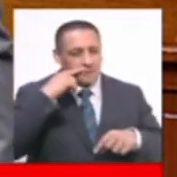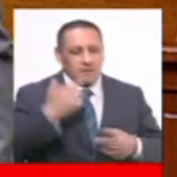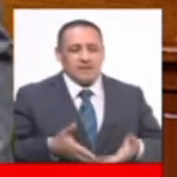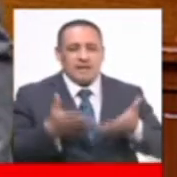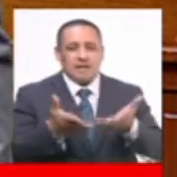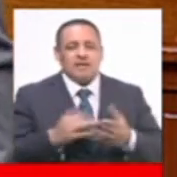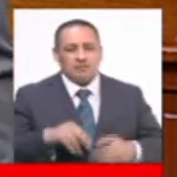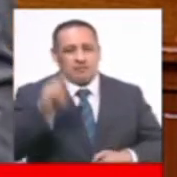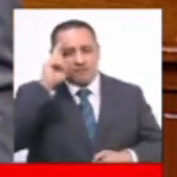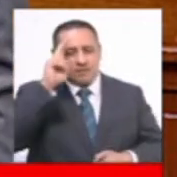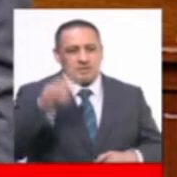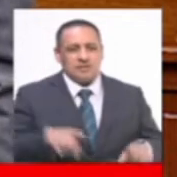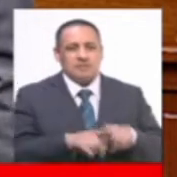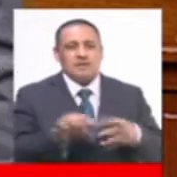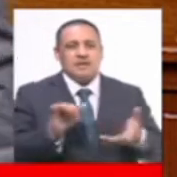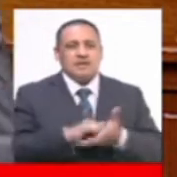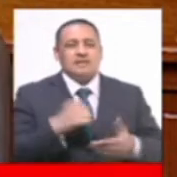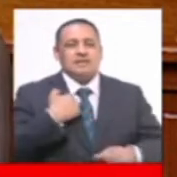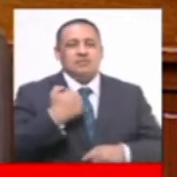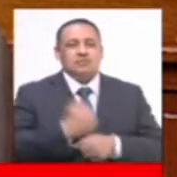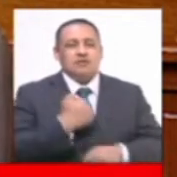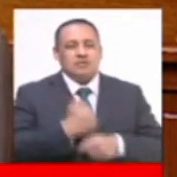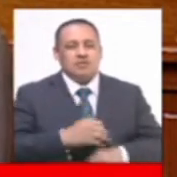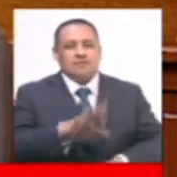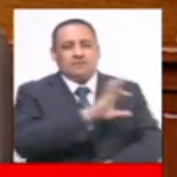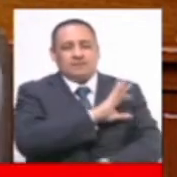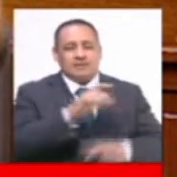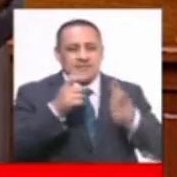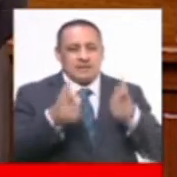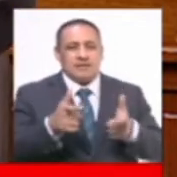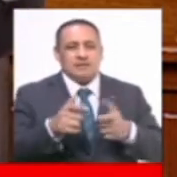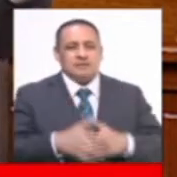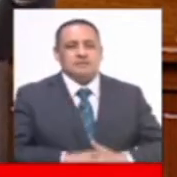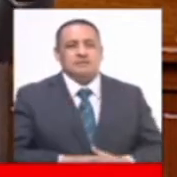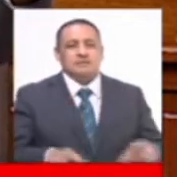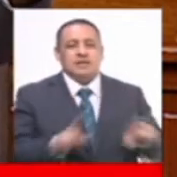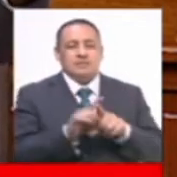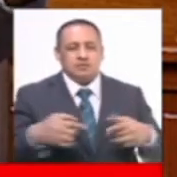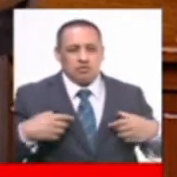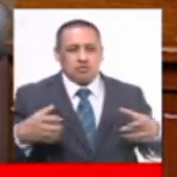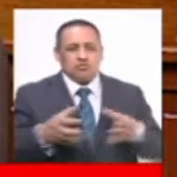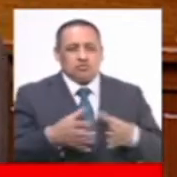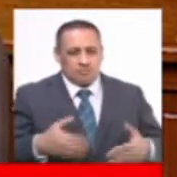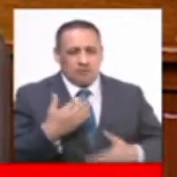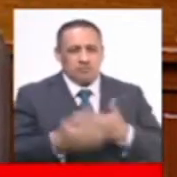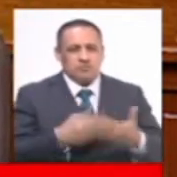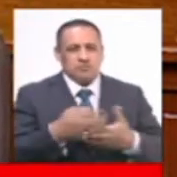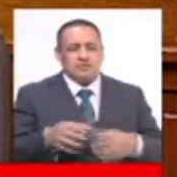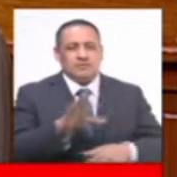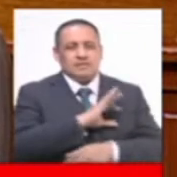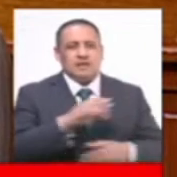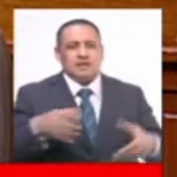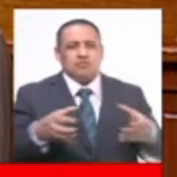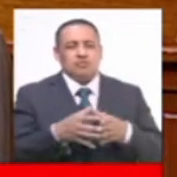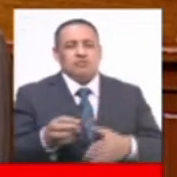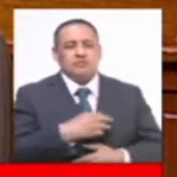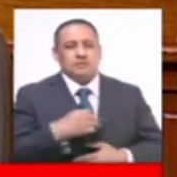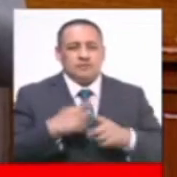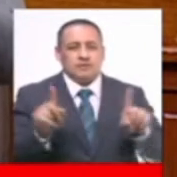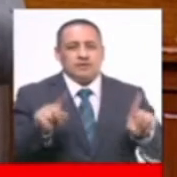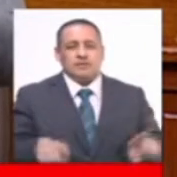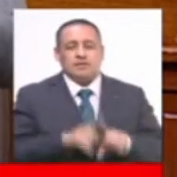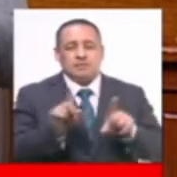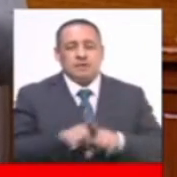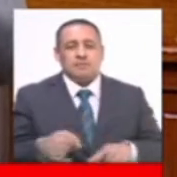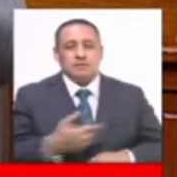confianza. Tenemos la labor fiscalizadora. Vamos a fiscalizar a todos los ministerios.